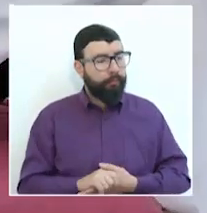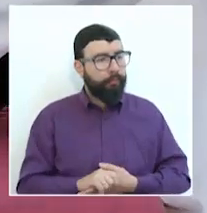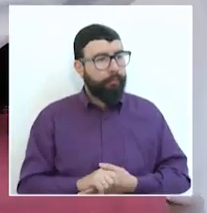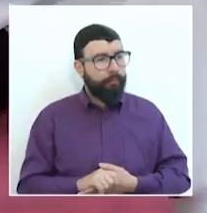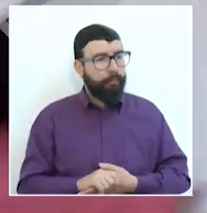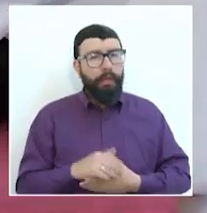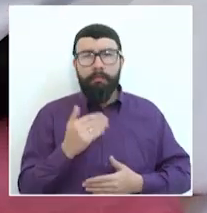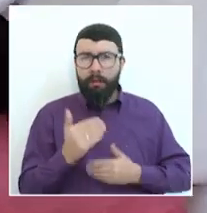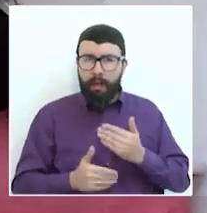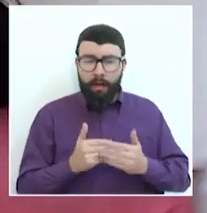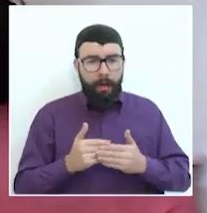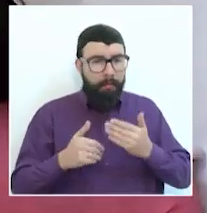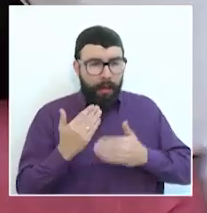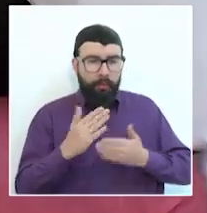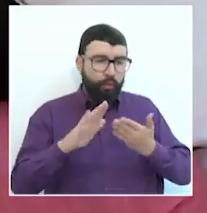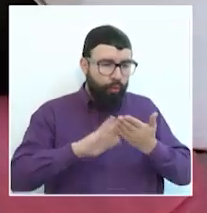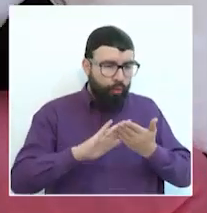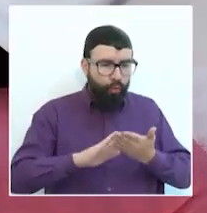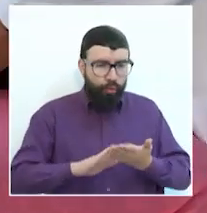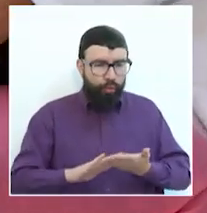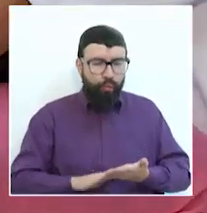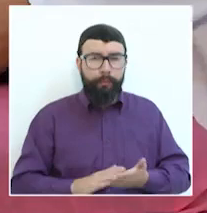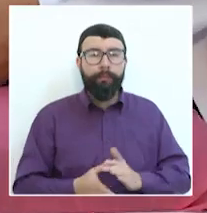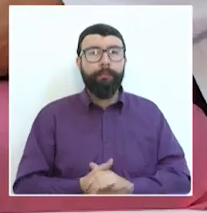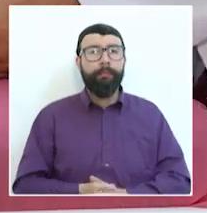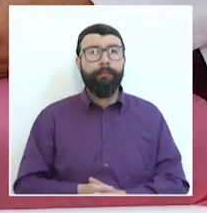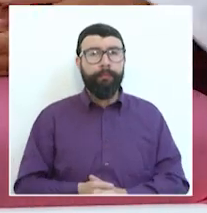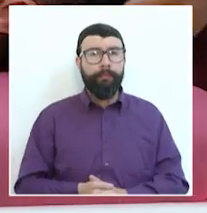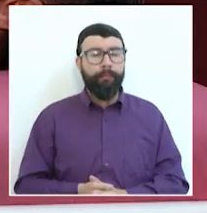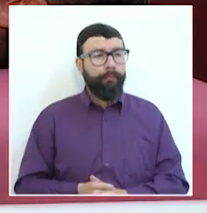comenzamos a corregir, relaja.